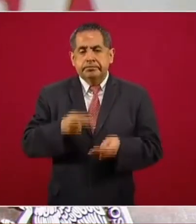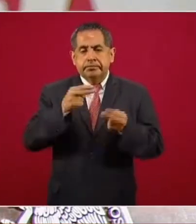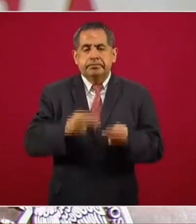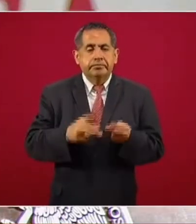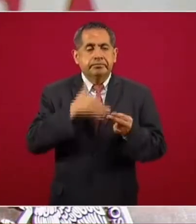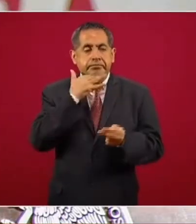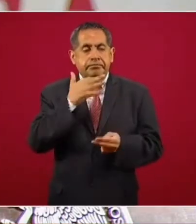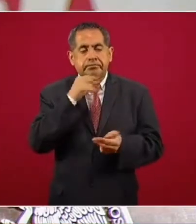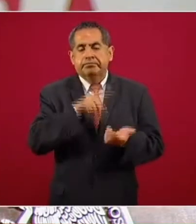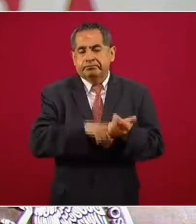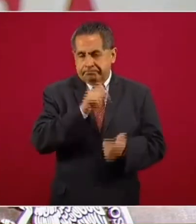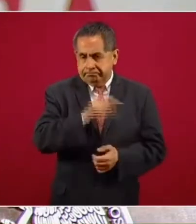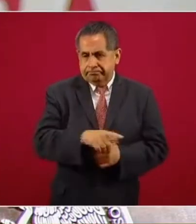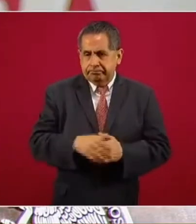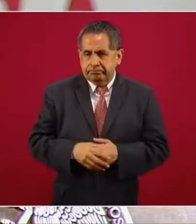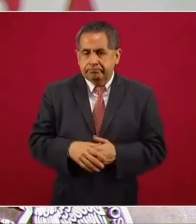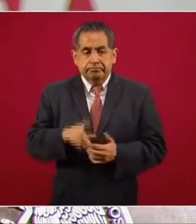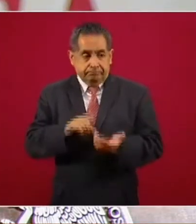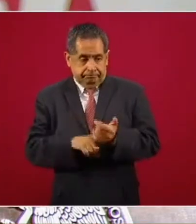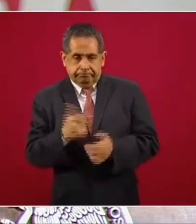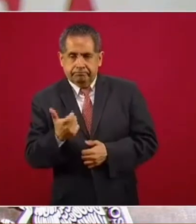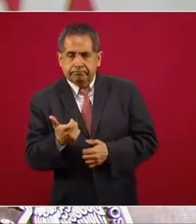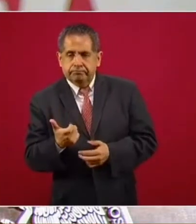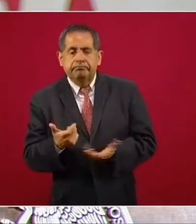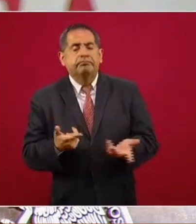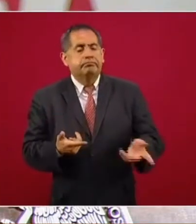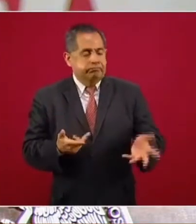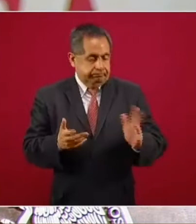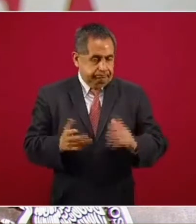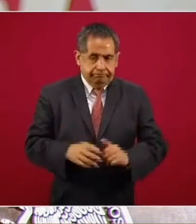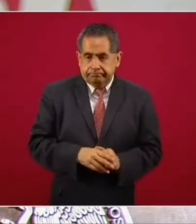negocios y hay dinero de por medio.